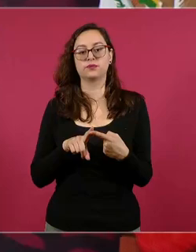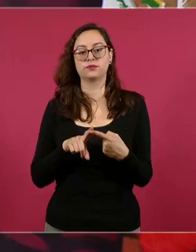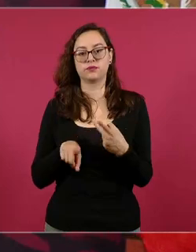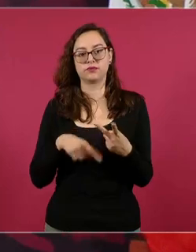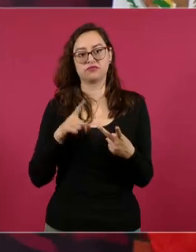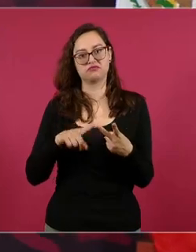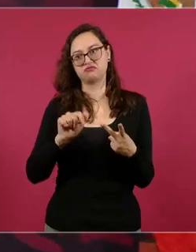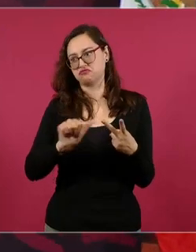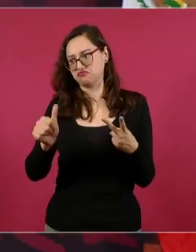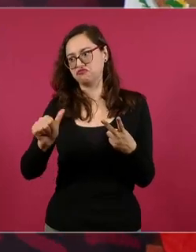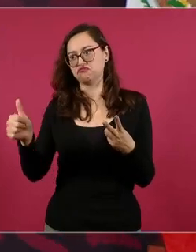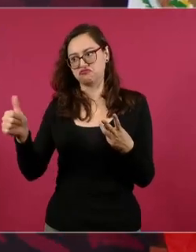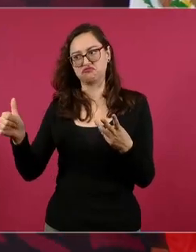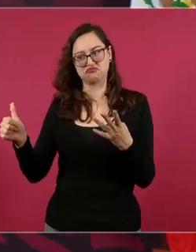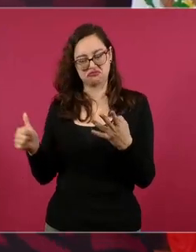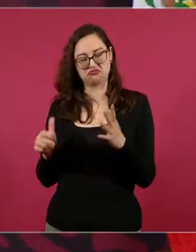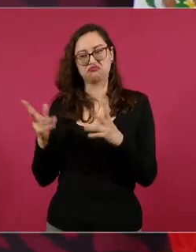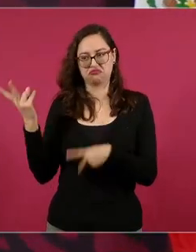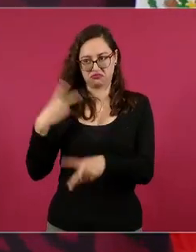y otros